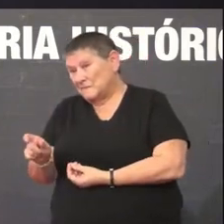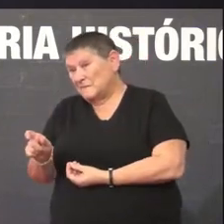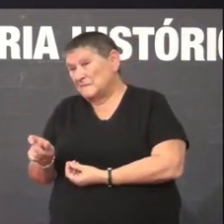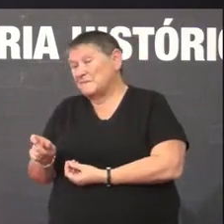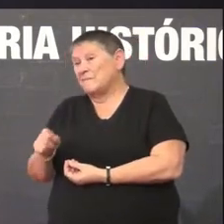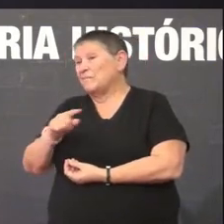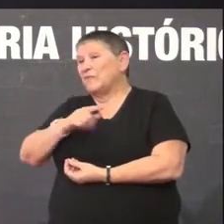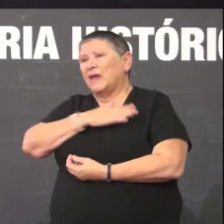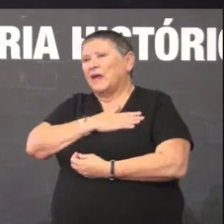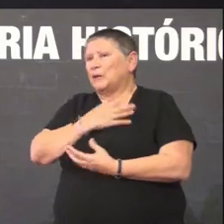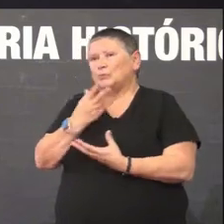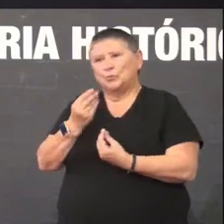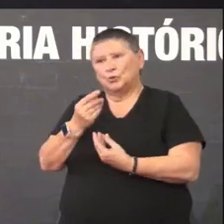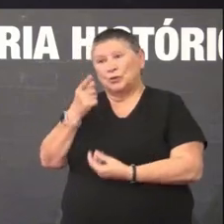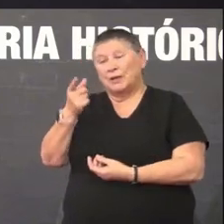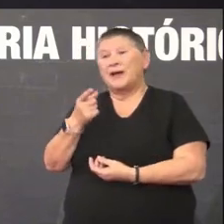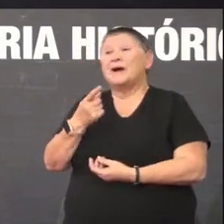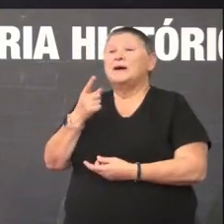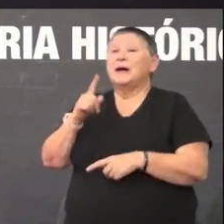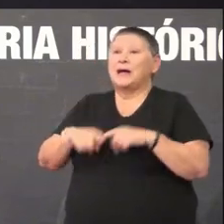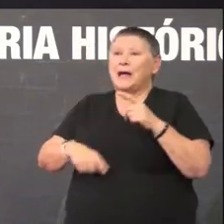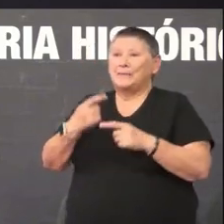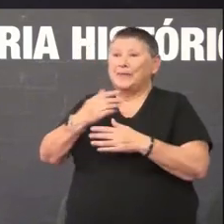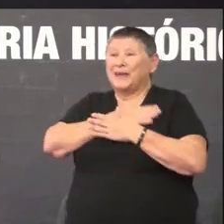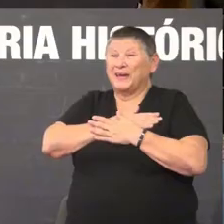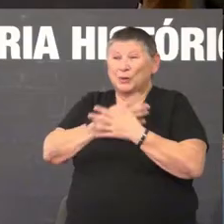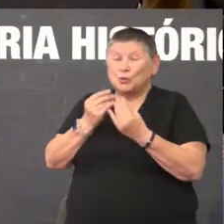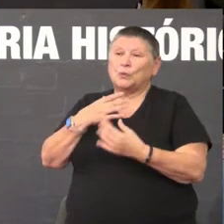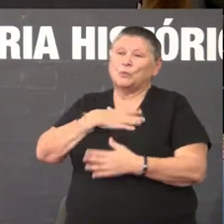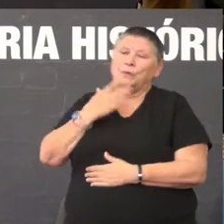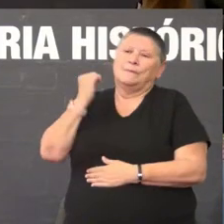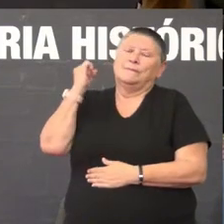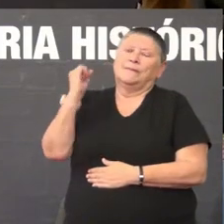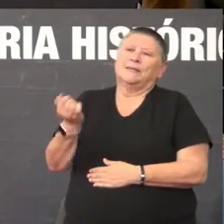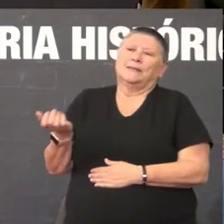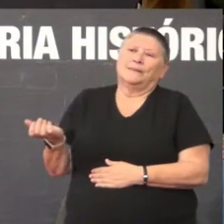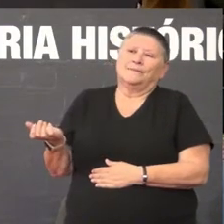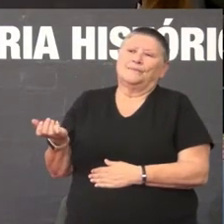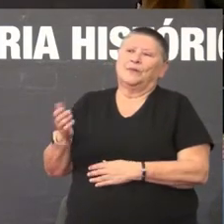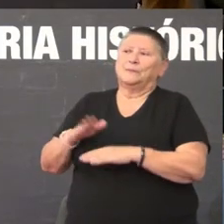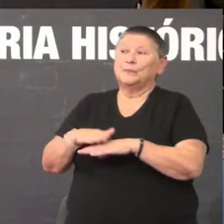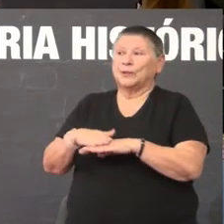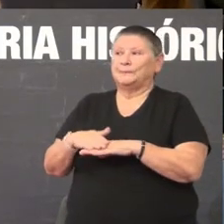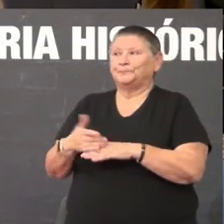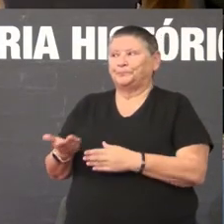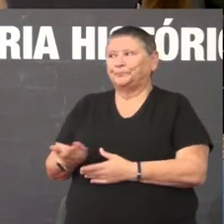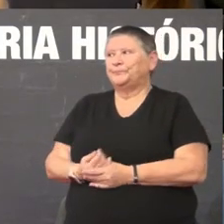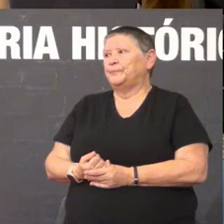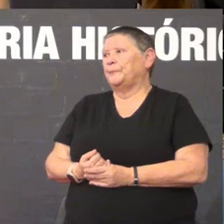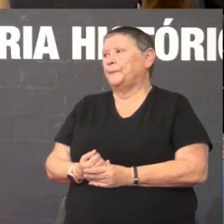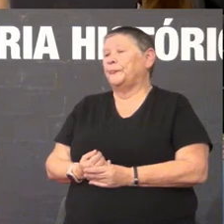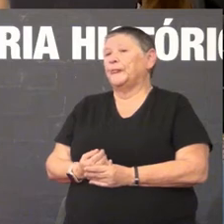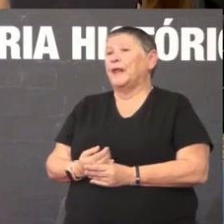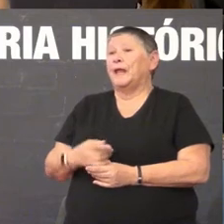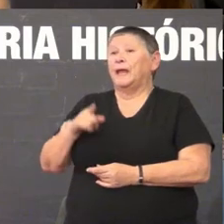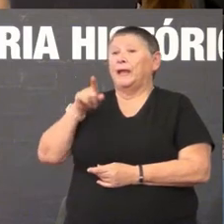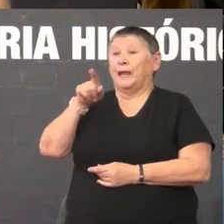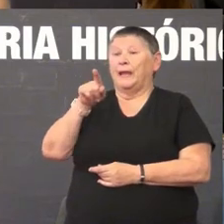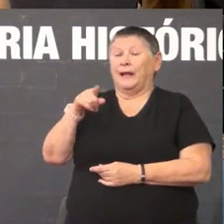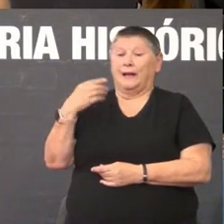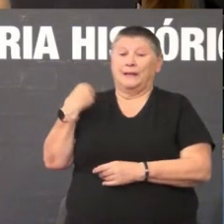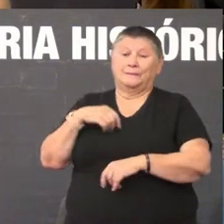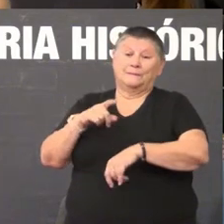quería al rey, a veces el cariño mata. Y el cariño mata porque él paralelamente